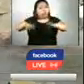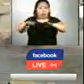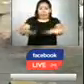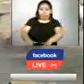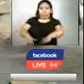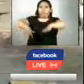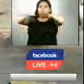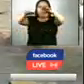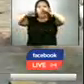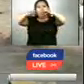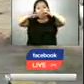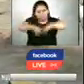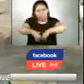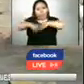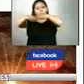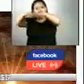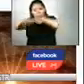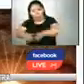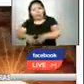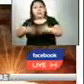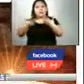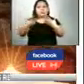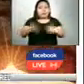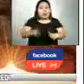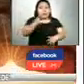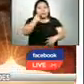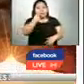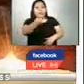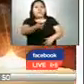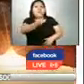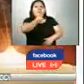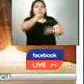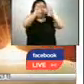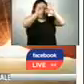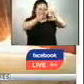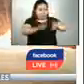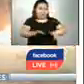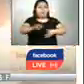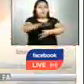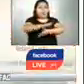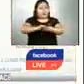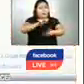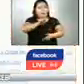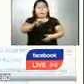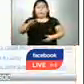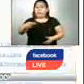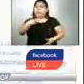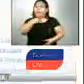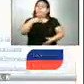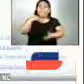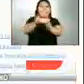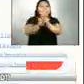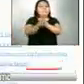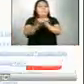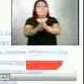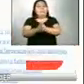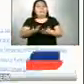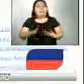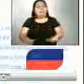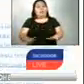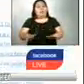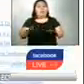una destrucción sin precedentes. Según los Centros Nacionales de Información Ambiental, el impacto ha sido de alto alcance. Hubo 20